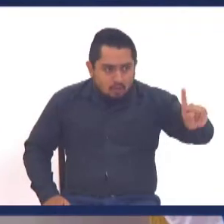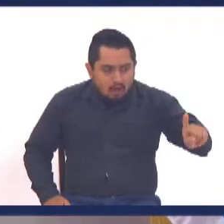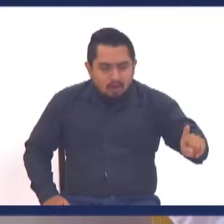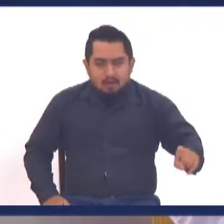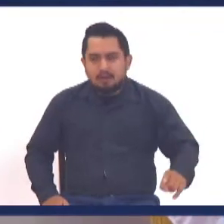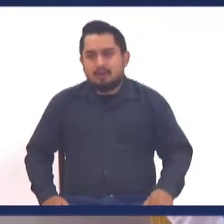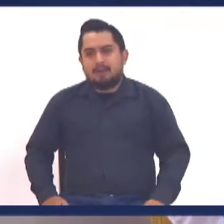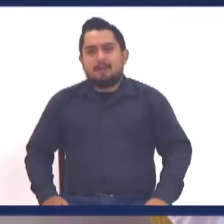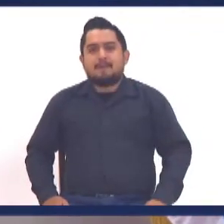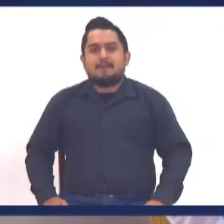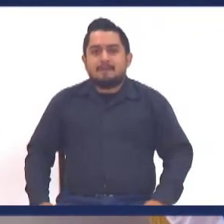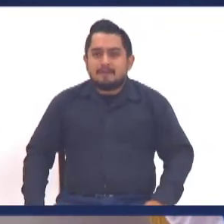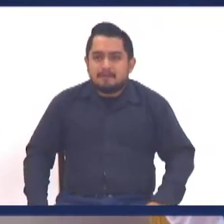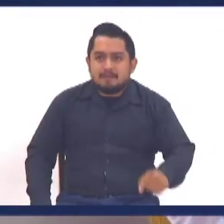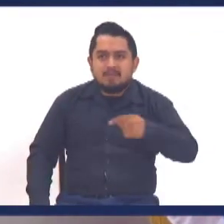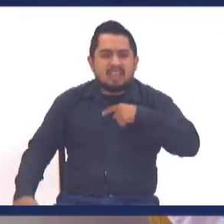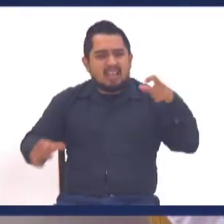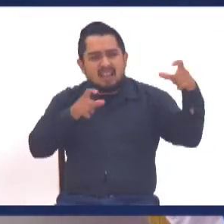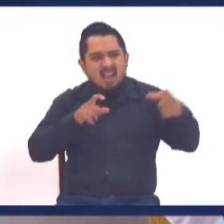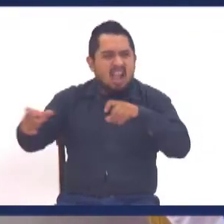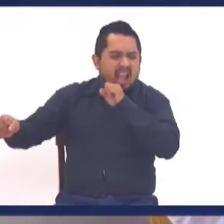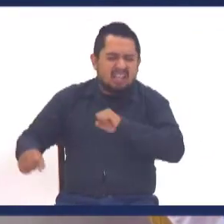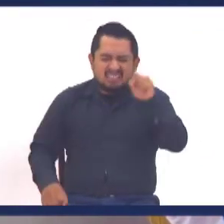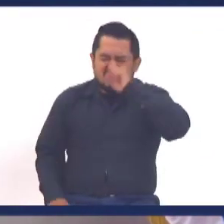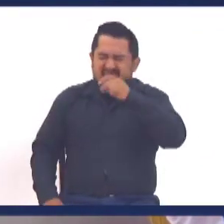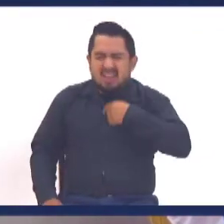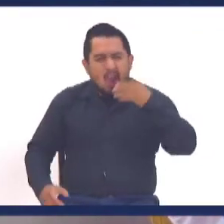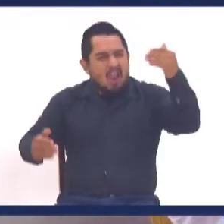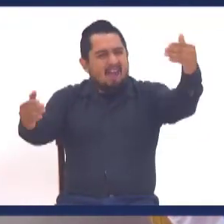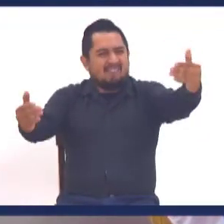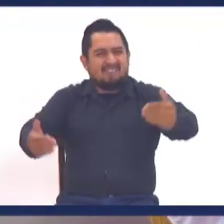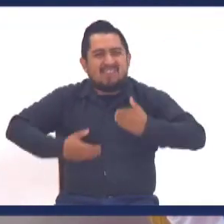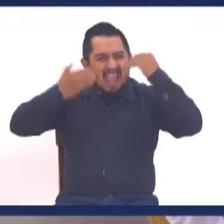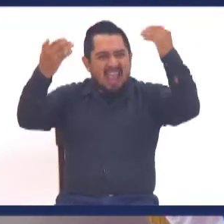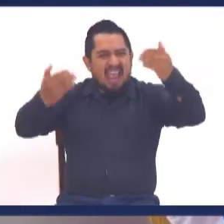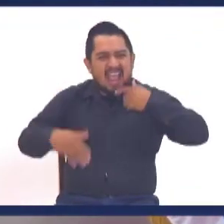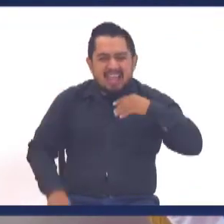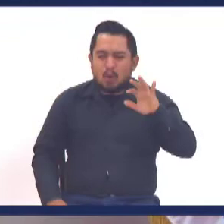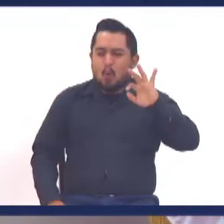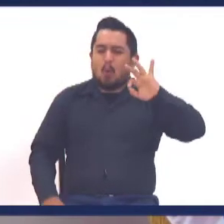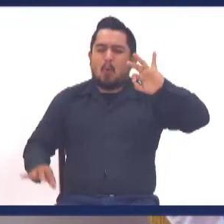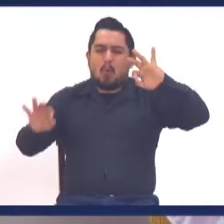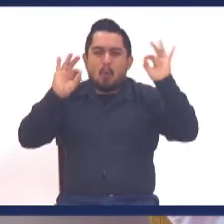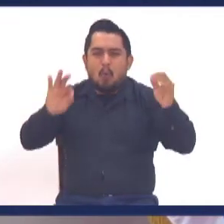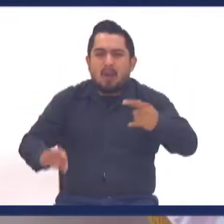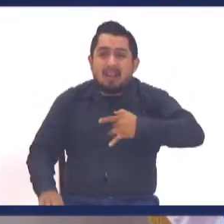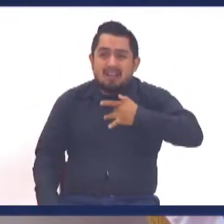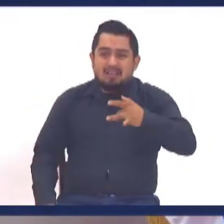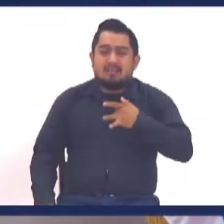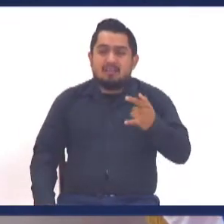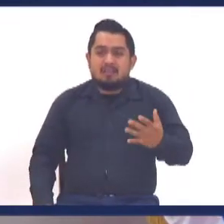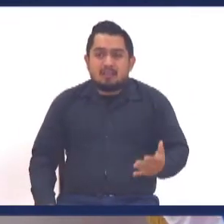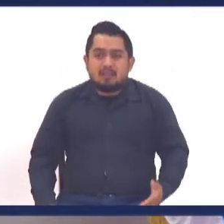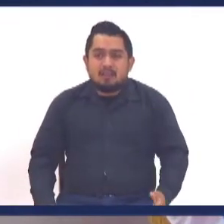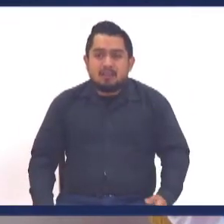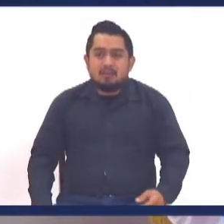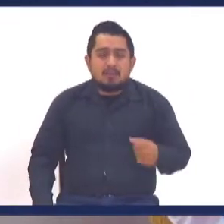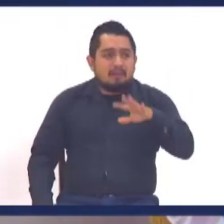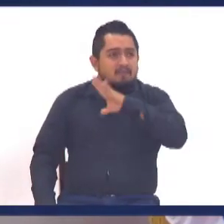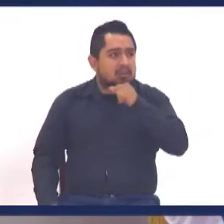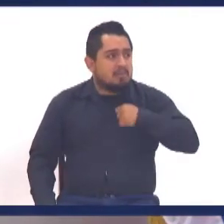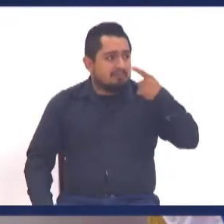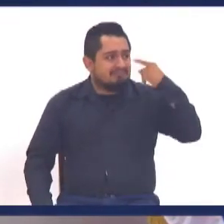hermano me cantaron y yo me sentí el hombre más privilegiado pero siempre extrañaba a mi